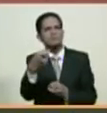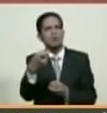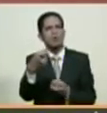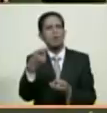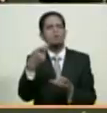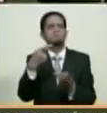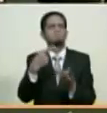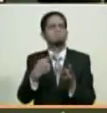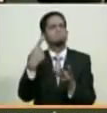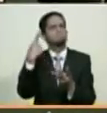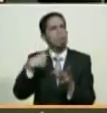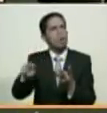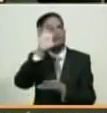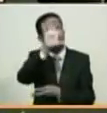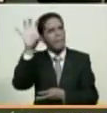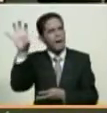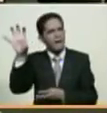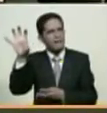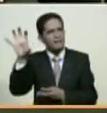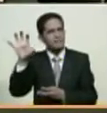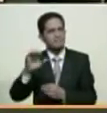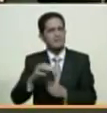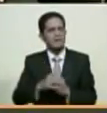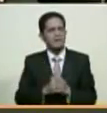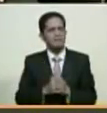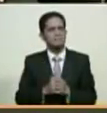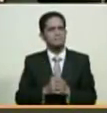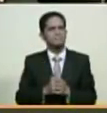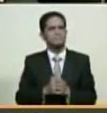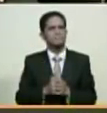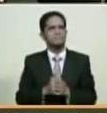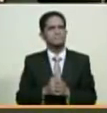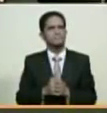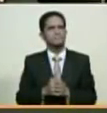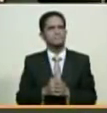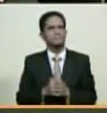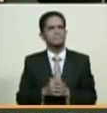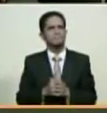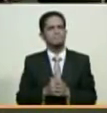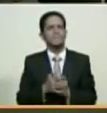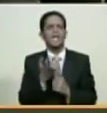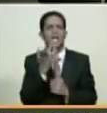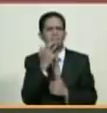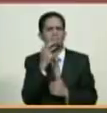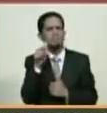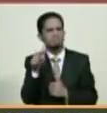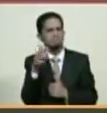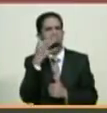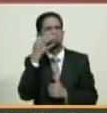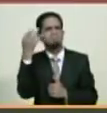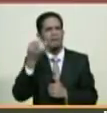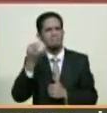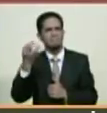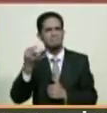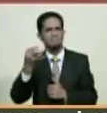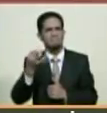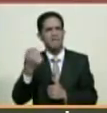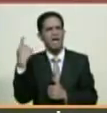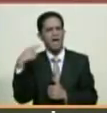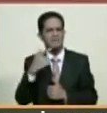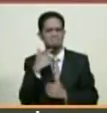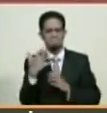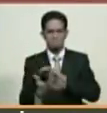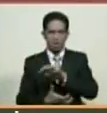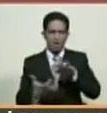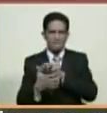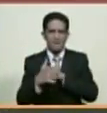The Washington Post, para El Tiempo de Bogotá. Si es verdad que hay una horrible crisis